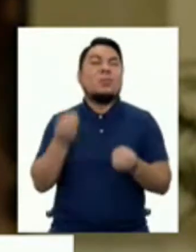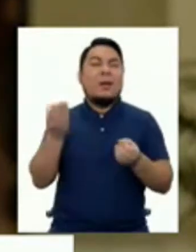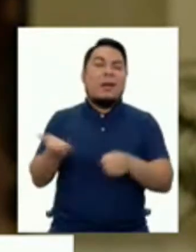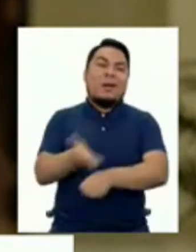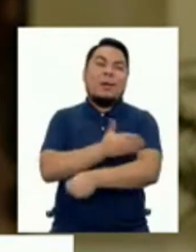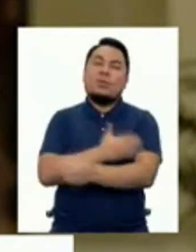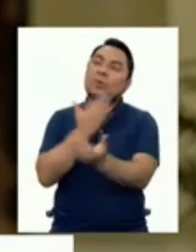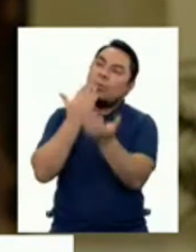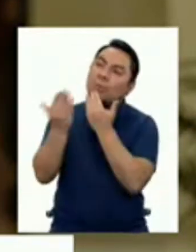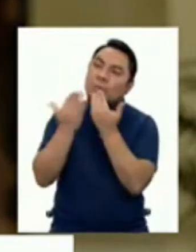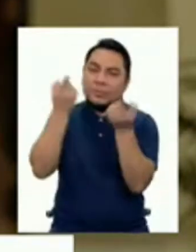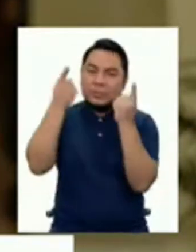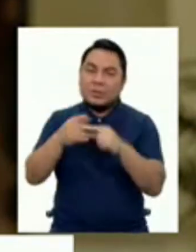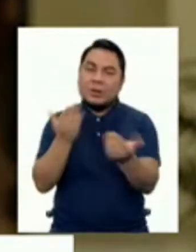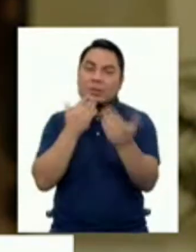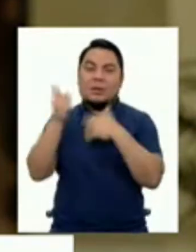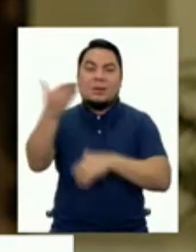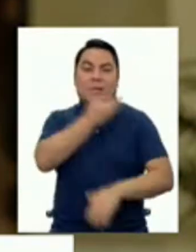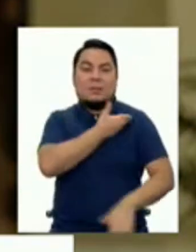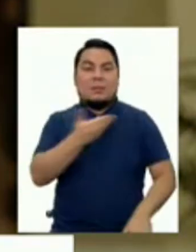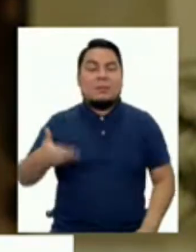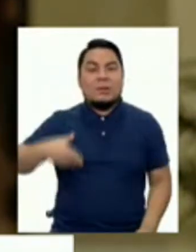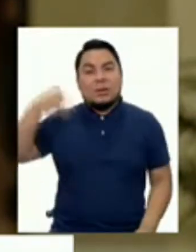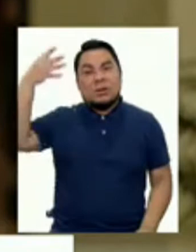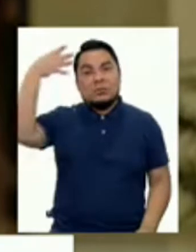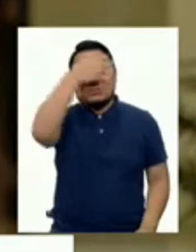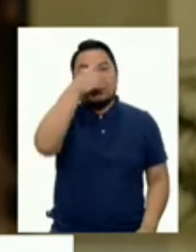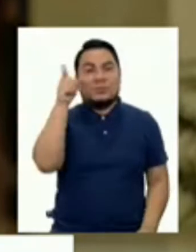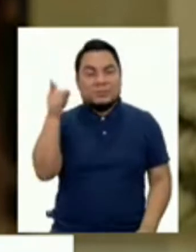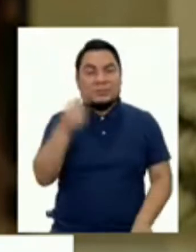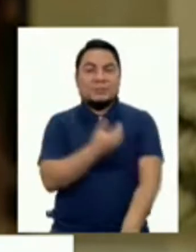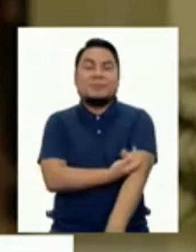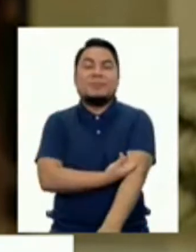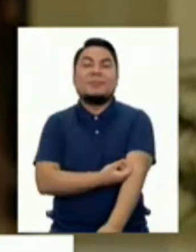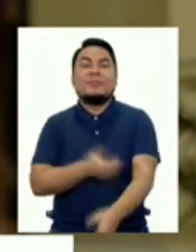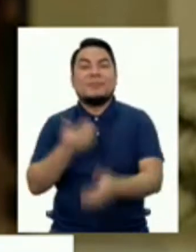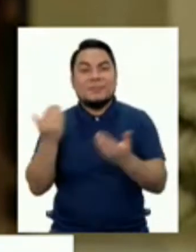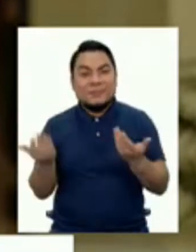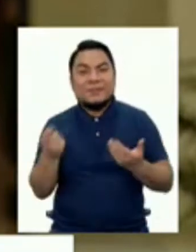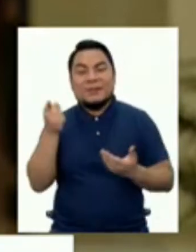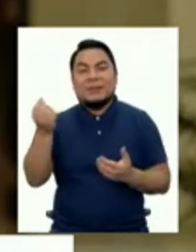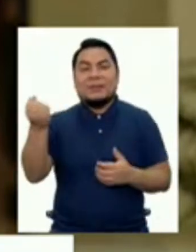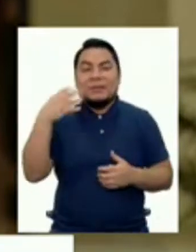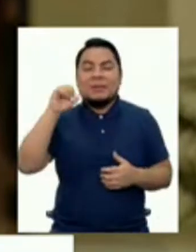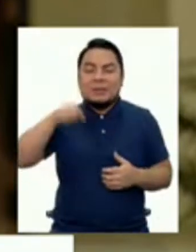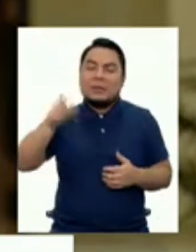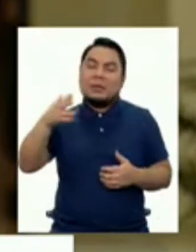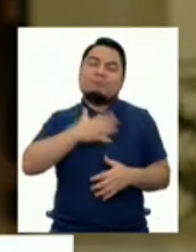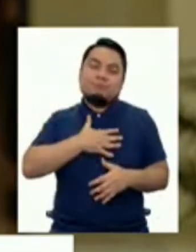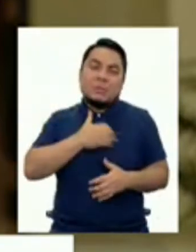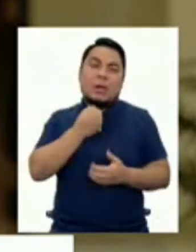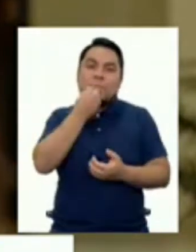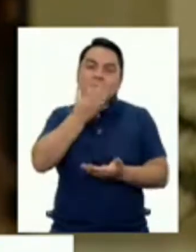que sostuvimos con el presidente de Estados Unidos, el cual también con